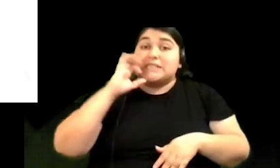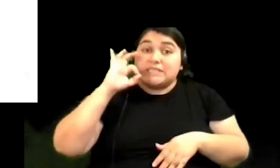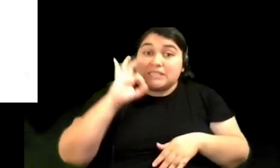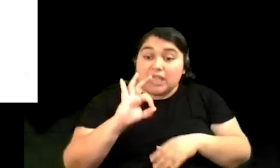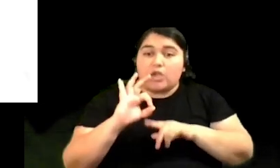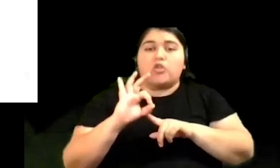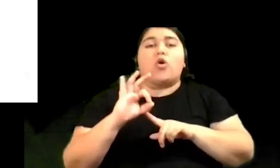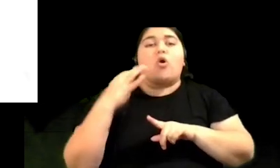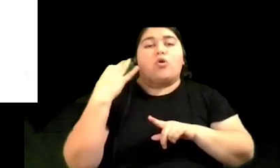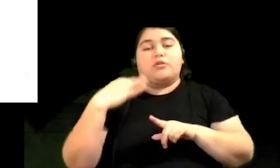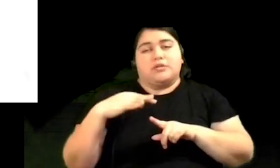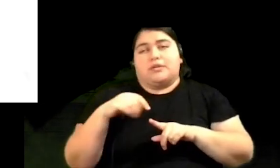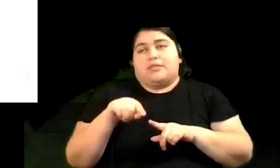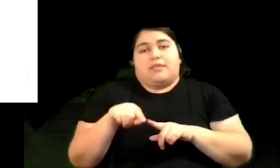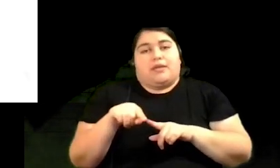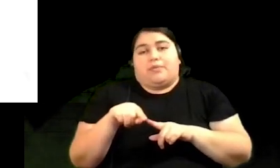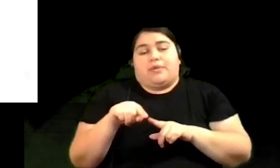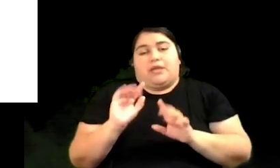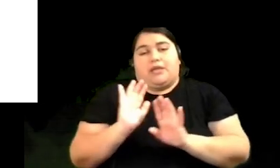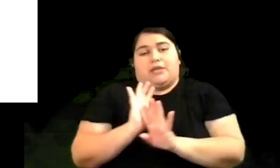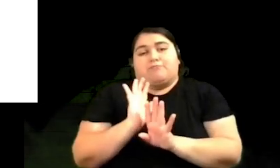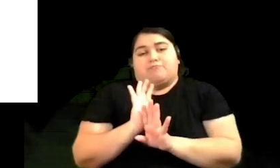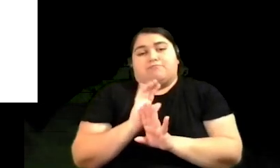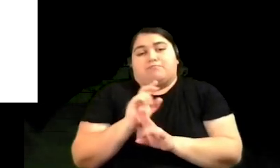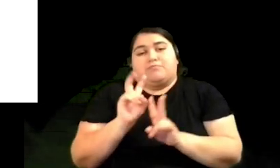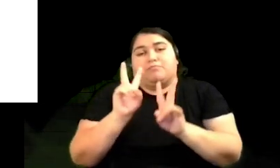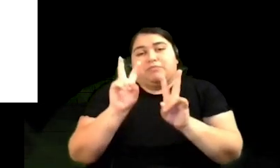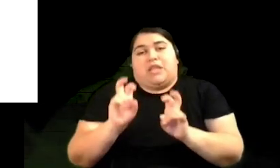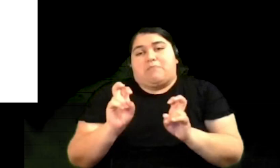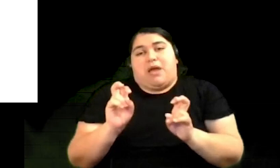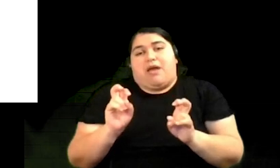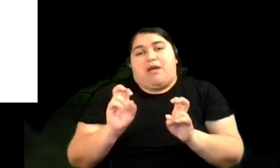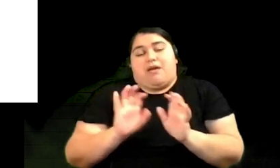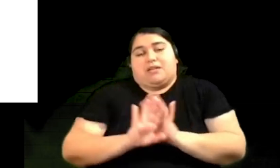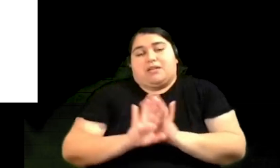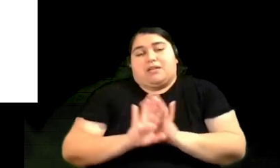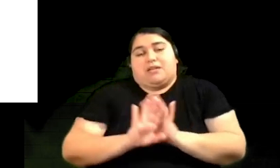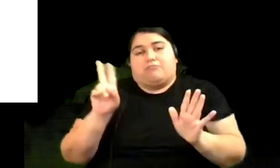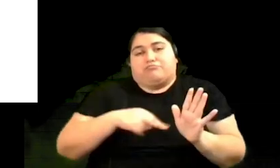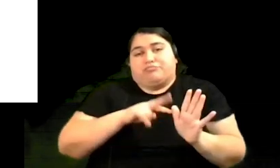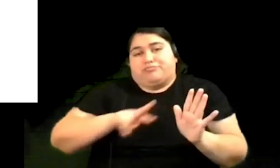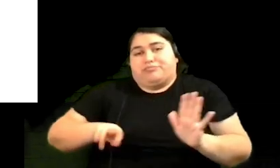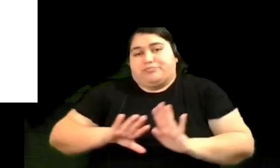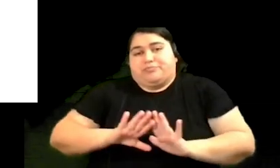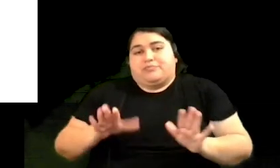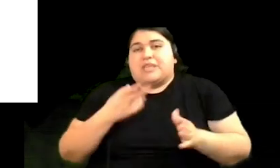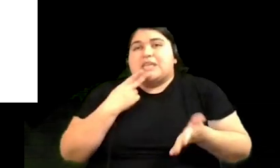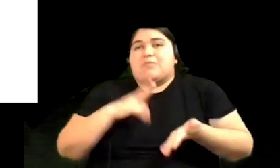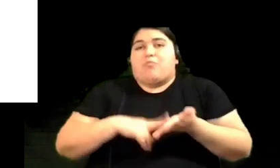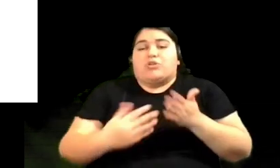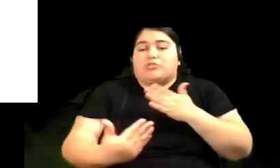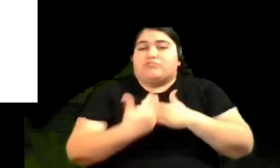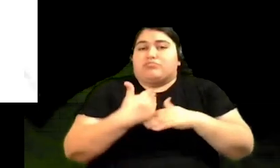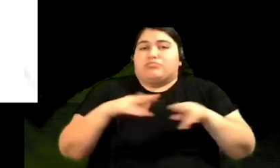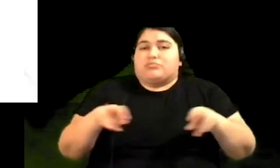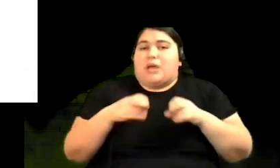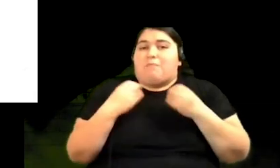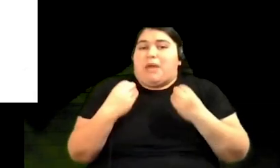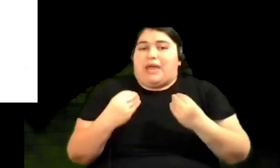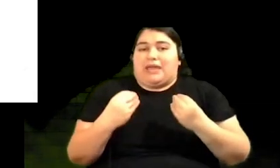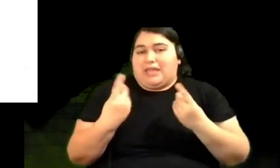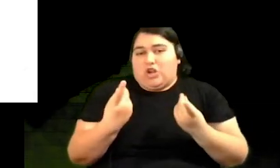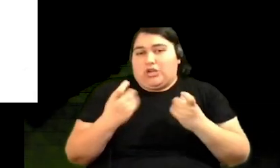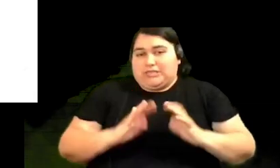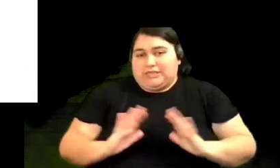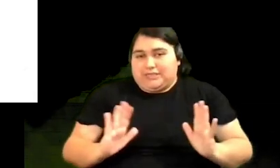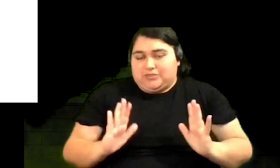cero, directamente ya cerramos el tema y ese impuesto no existe más. ¿Para qué quiero un impuesto que no tenga recaudación? Pero va a